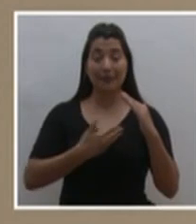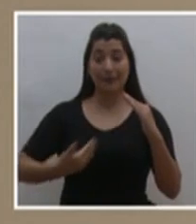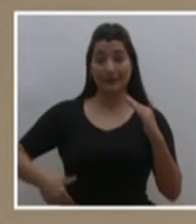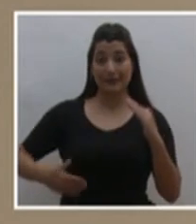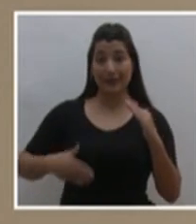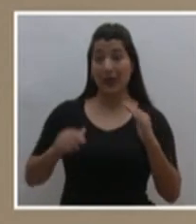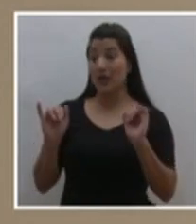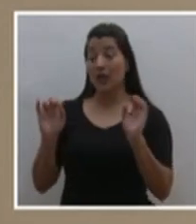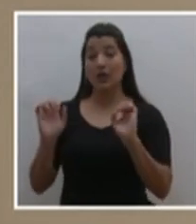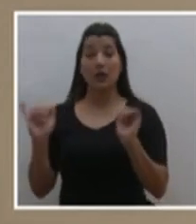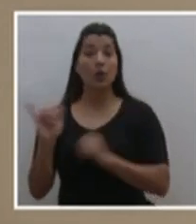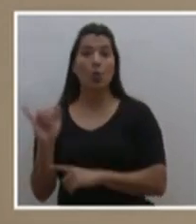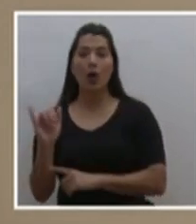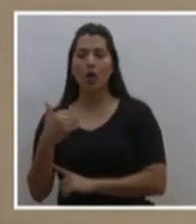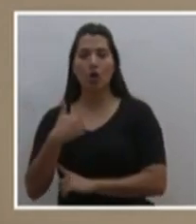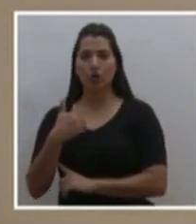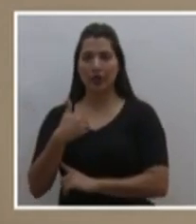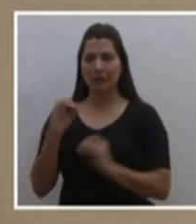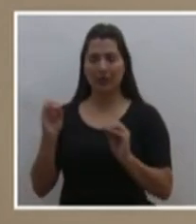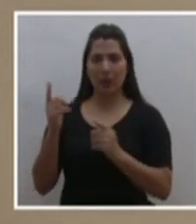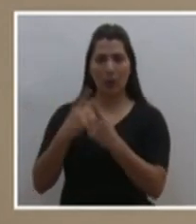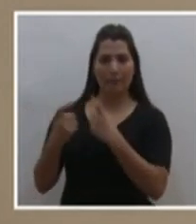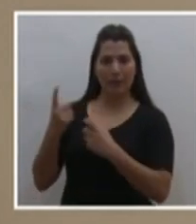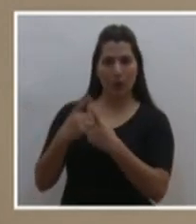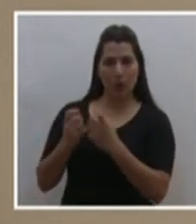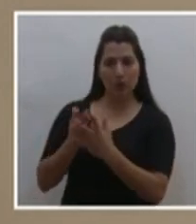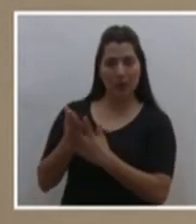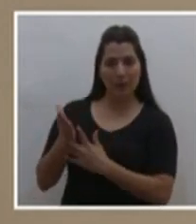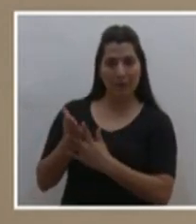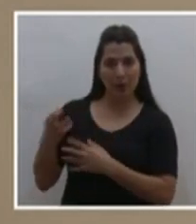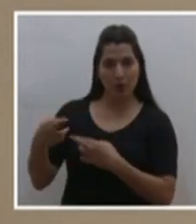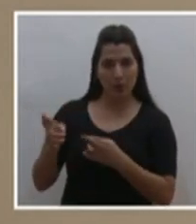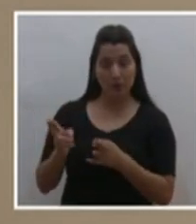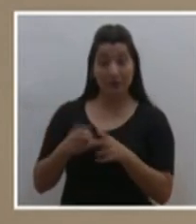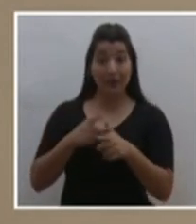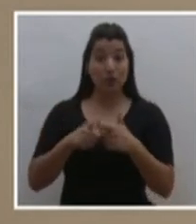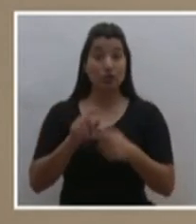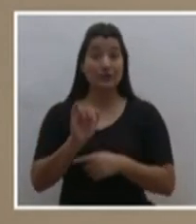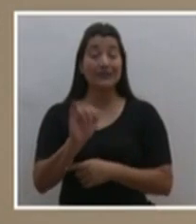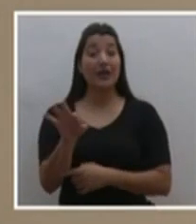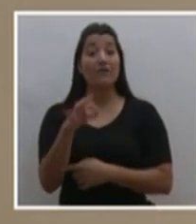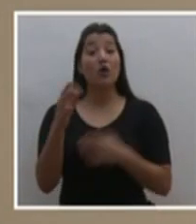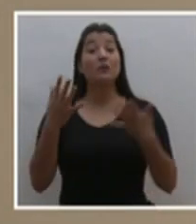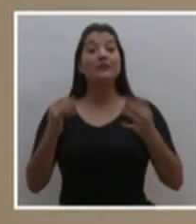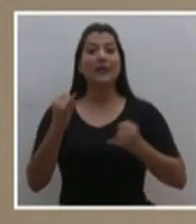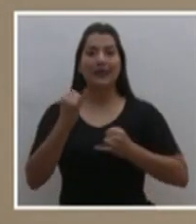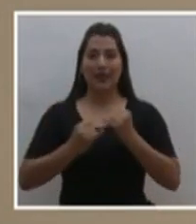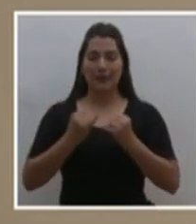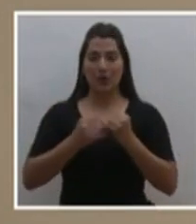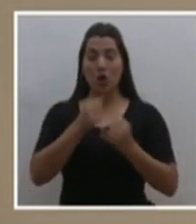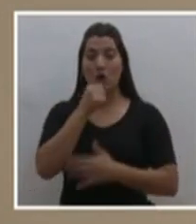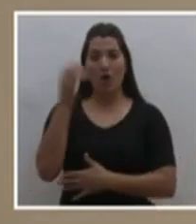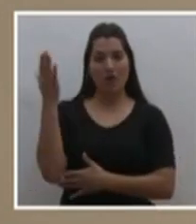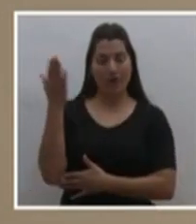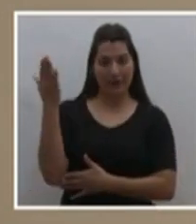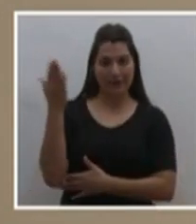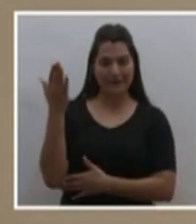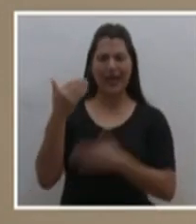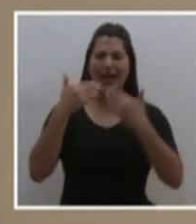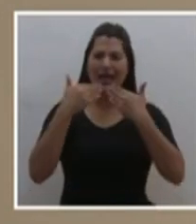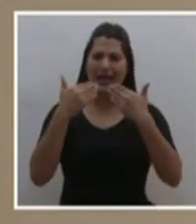Tampoco recibimos de manera remota consultas de los medios regionales. Así que de esta forma damos por concluida esta conferencia de prensa.